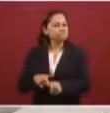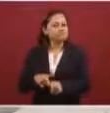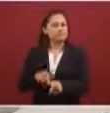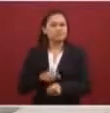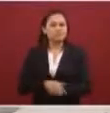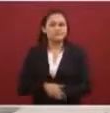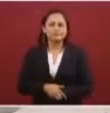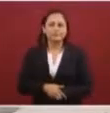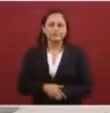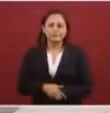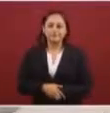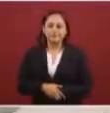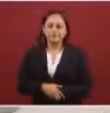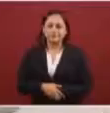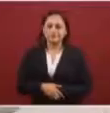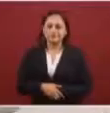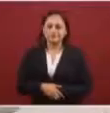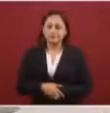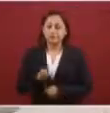Eso es muy